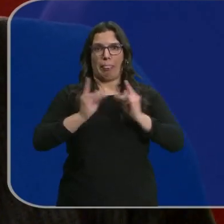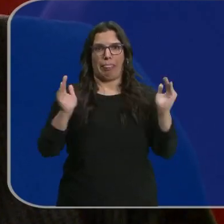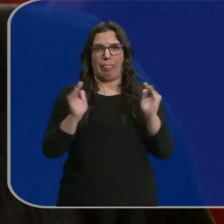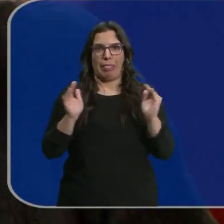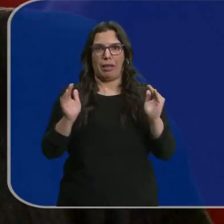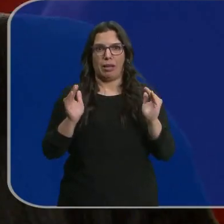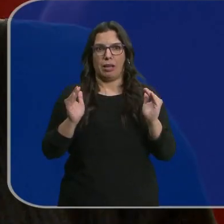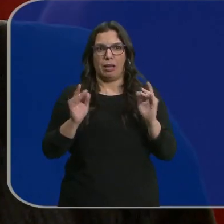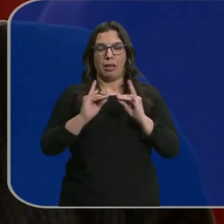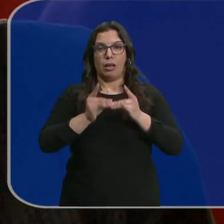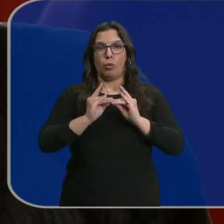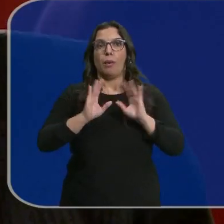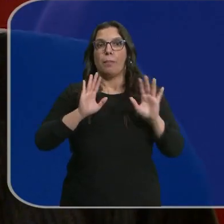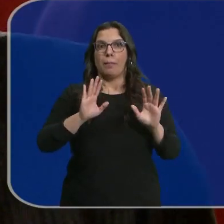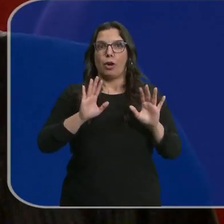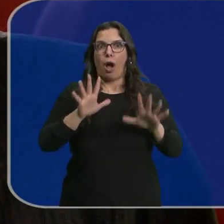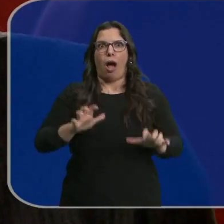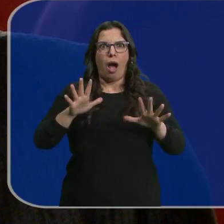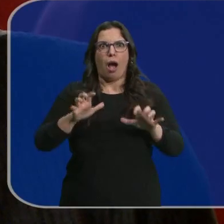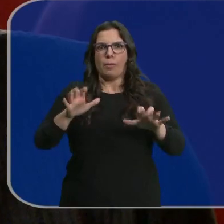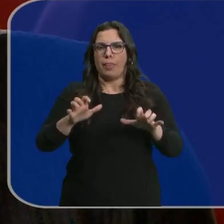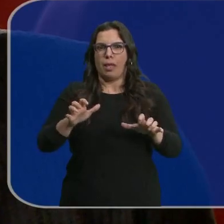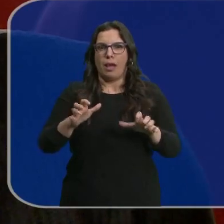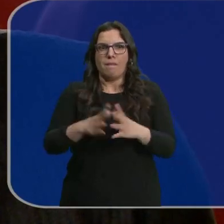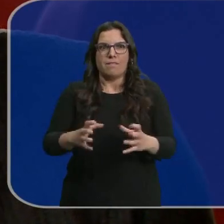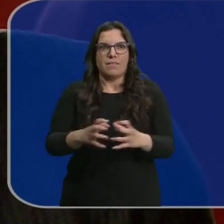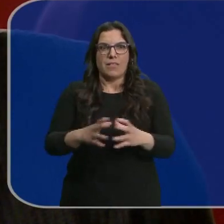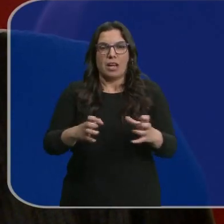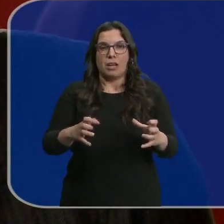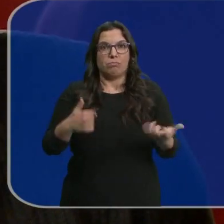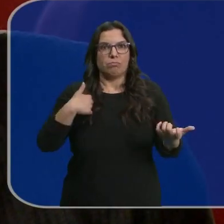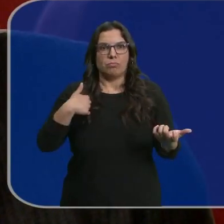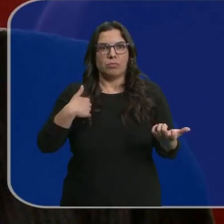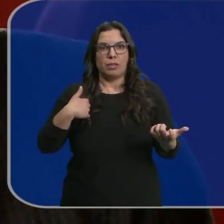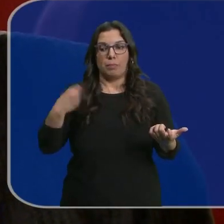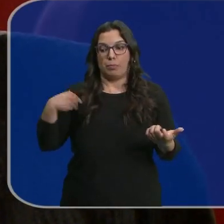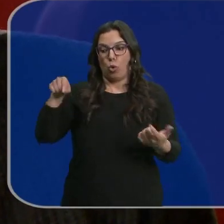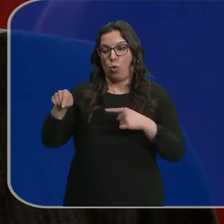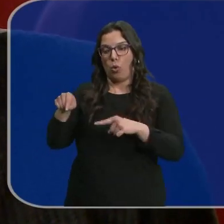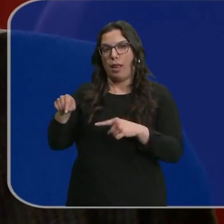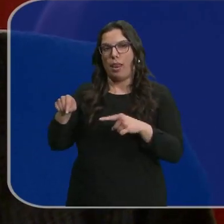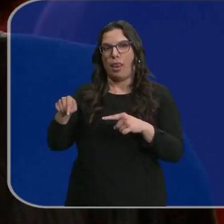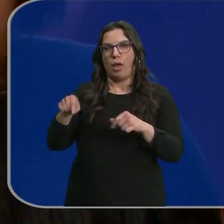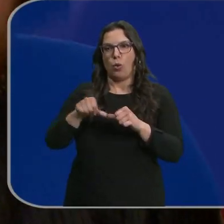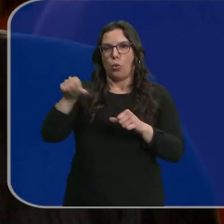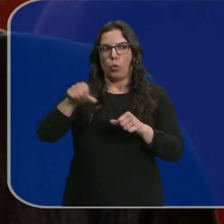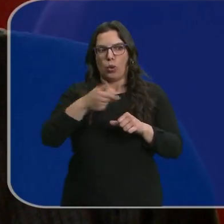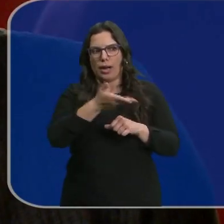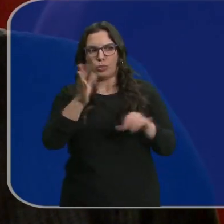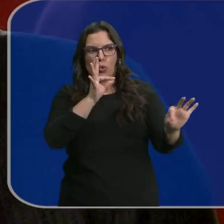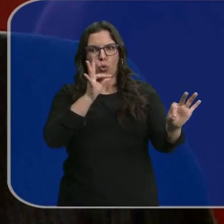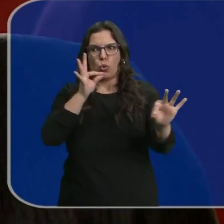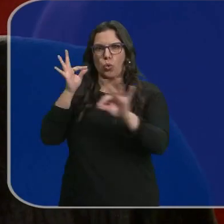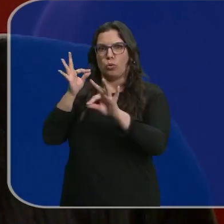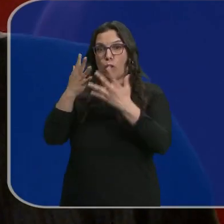increíble de aprender. Entonces, durante todo el recorrido, este Segismundo aprenderá del resto de los personajes,